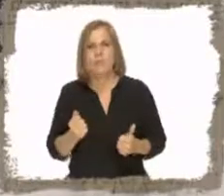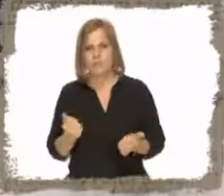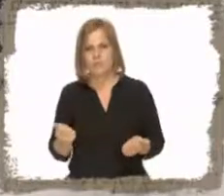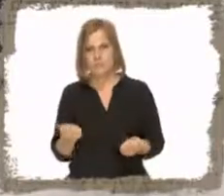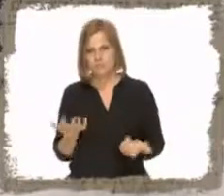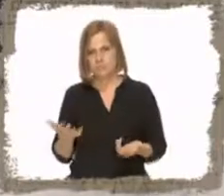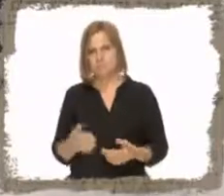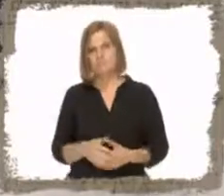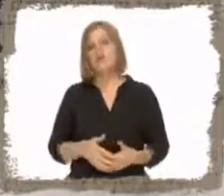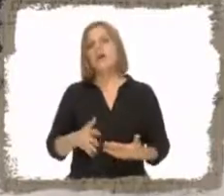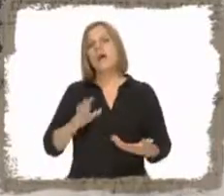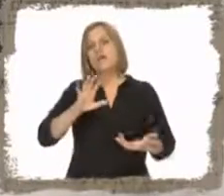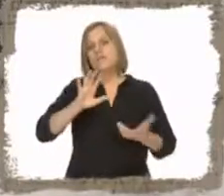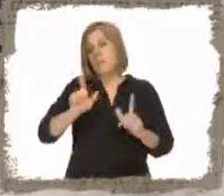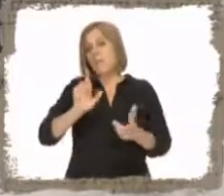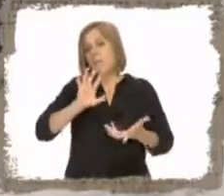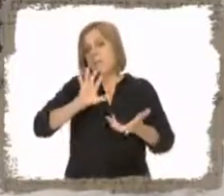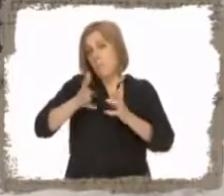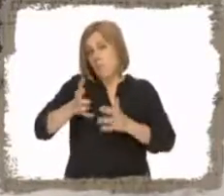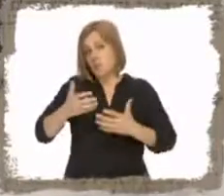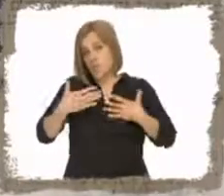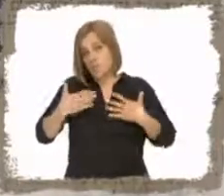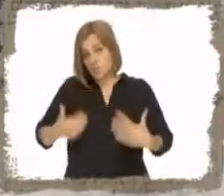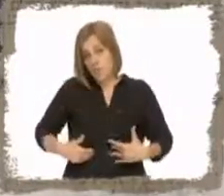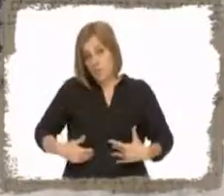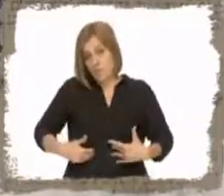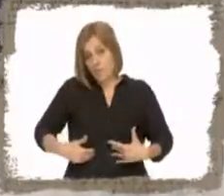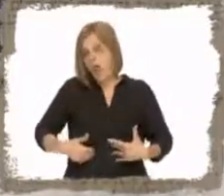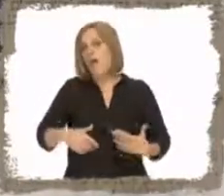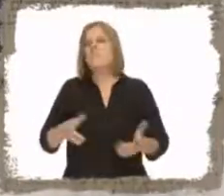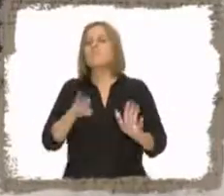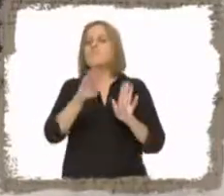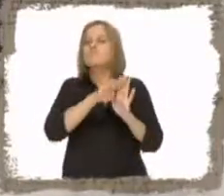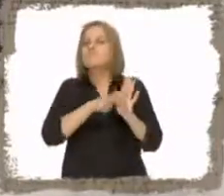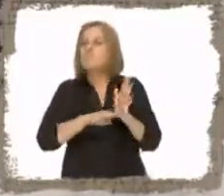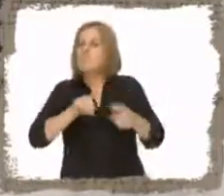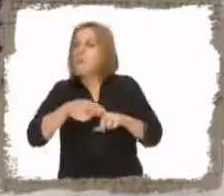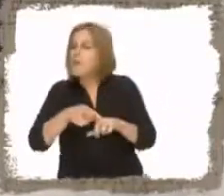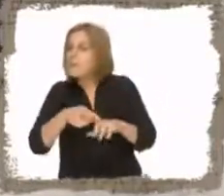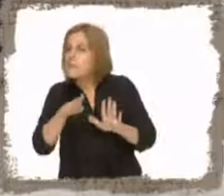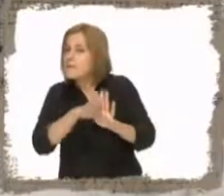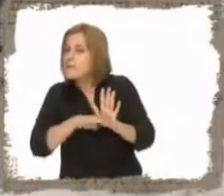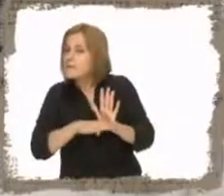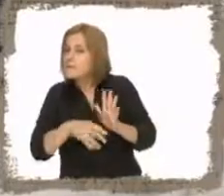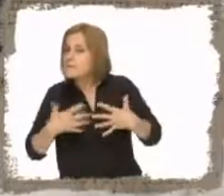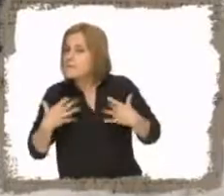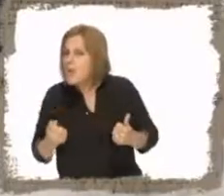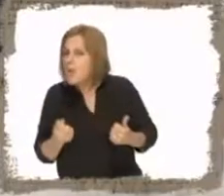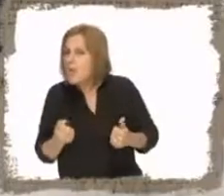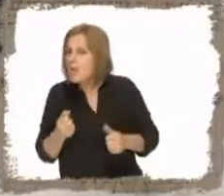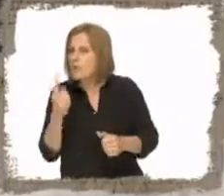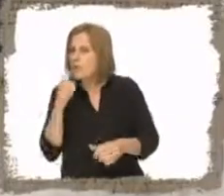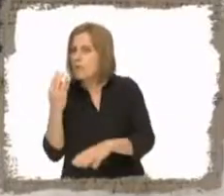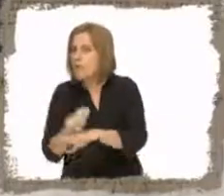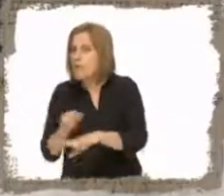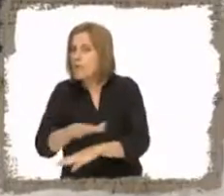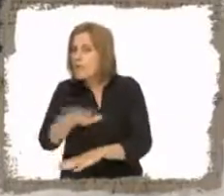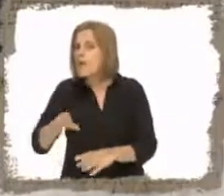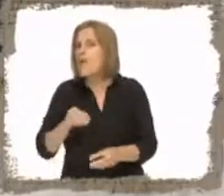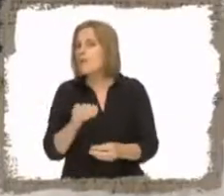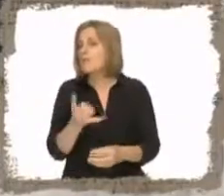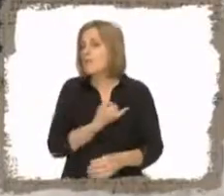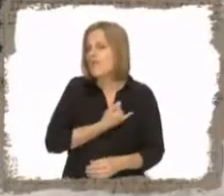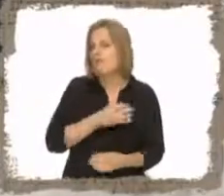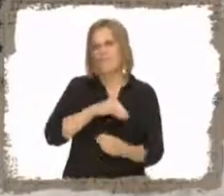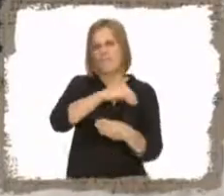Vamos a pensar en condiciones estructurales a nivel de políticas de grupo donde ese individuo vive, si